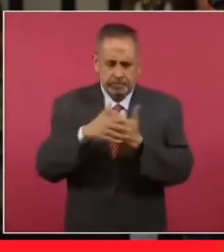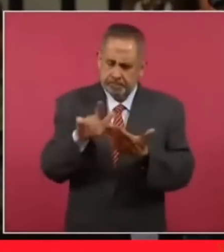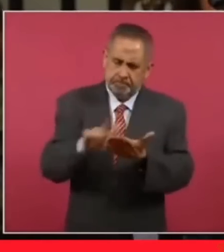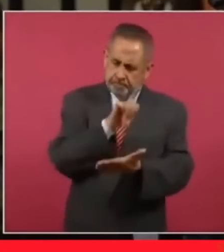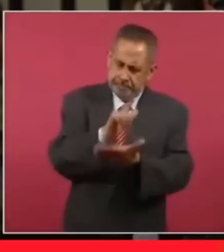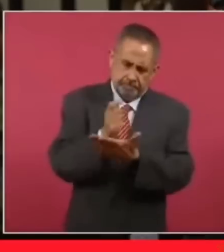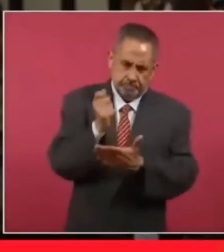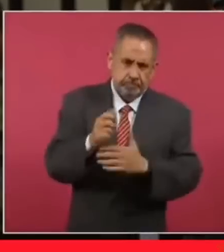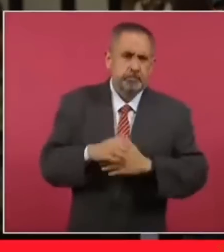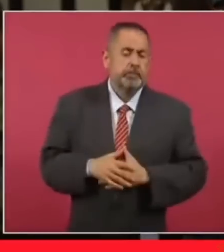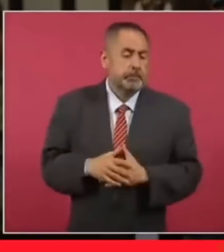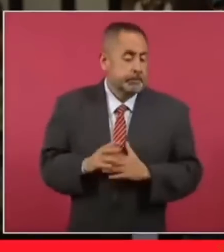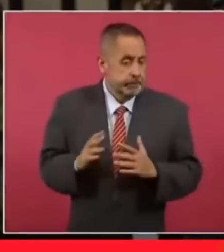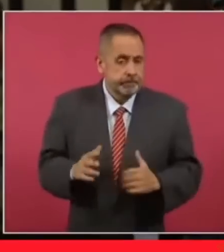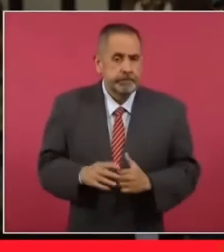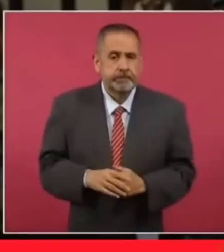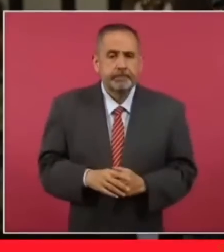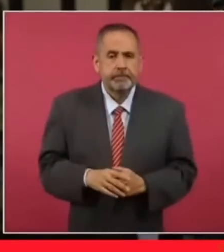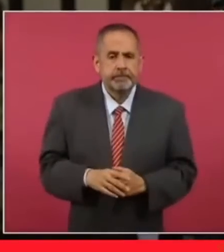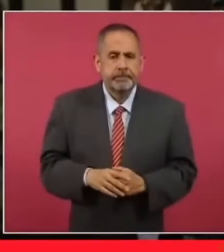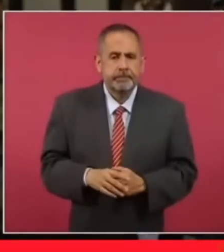ley. Ya hay